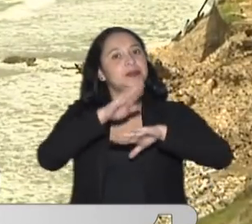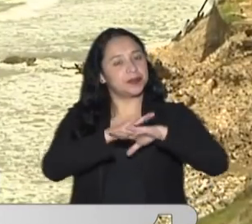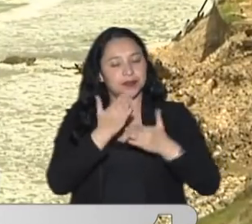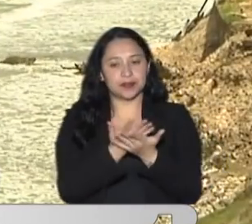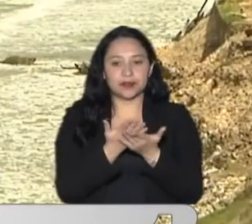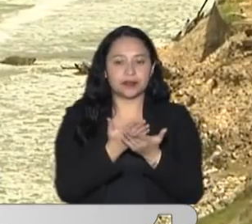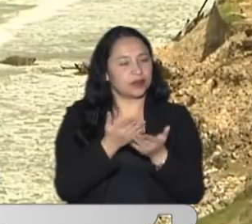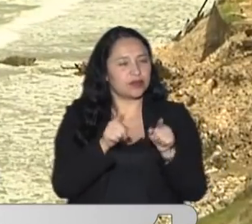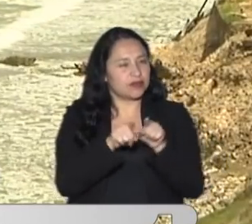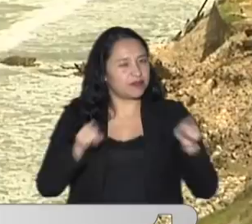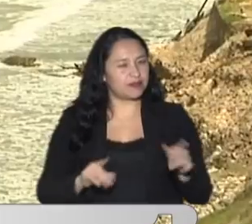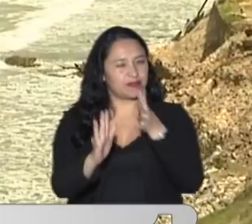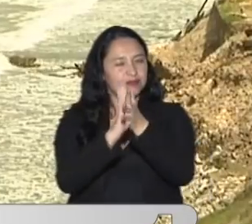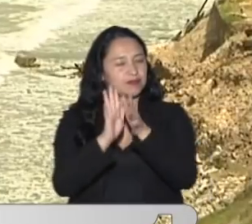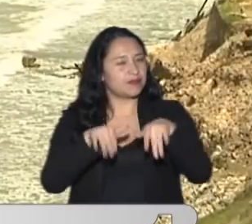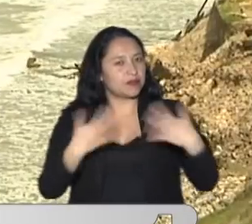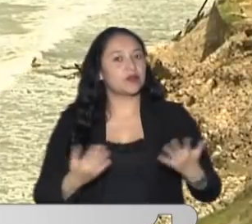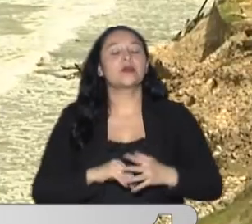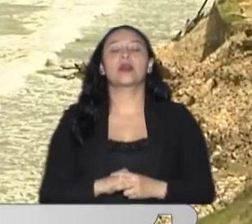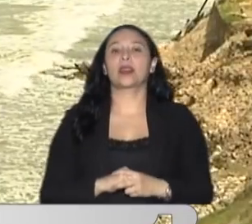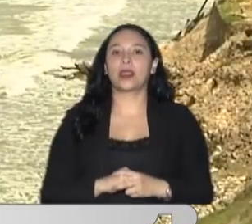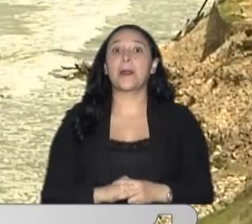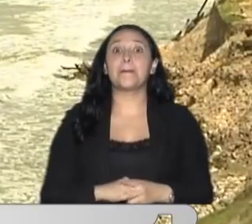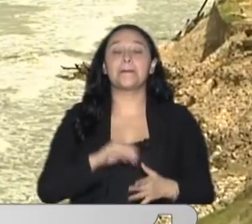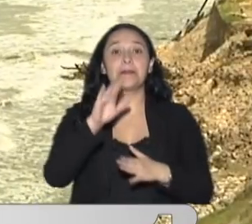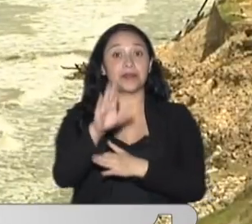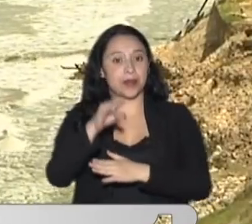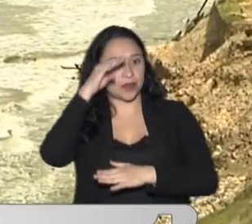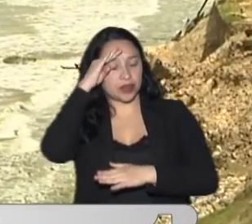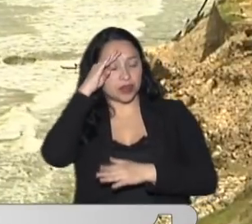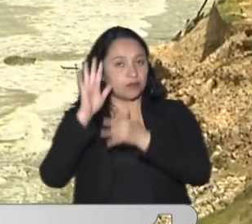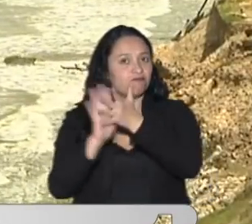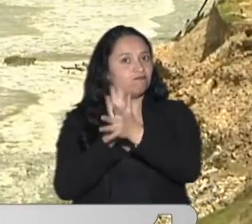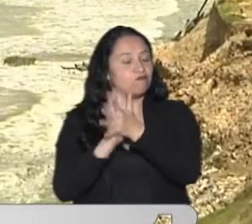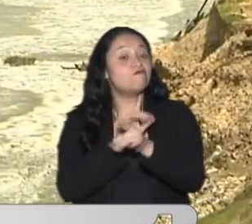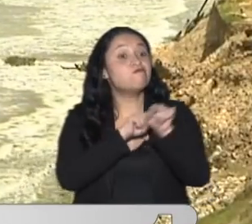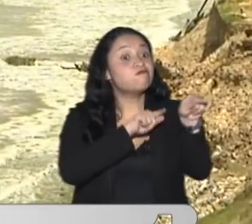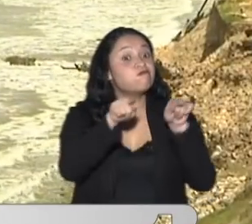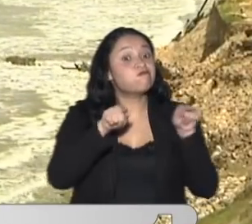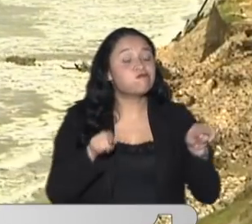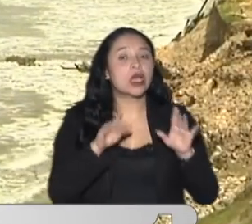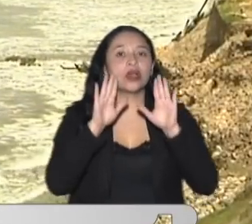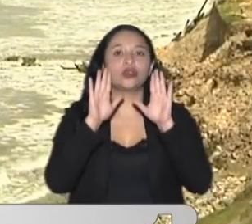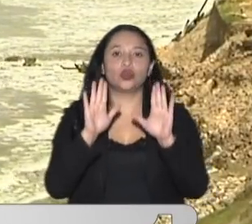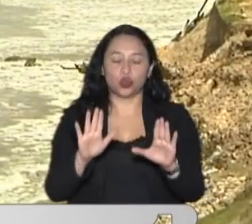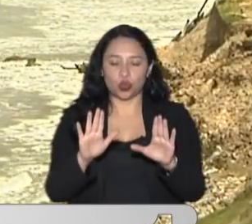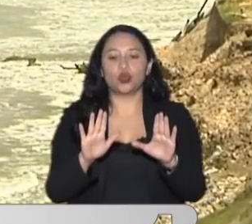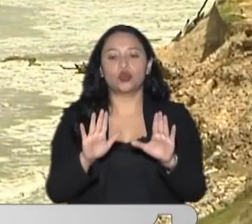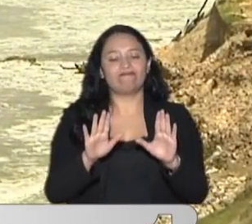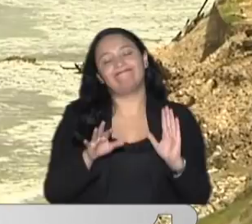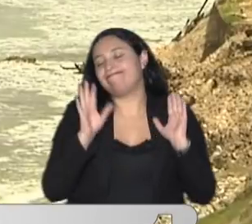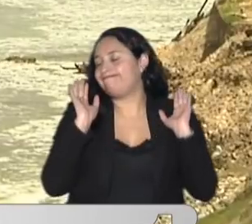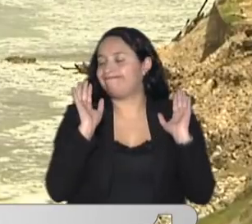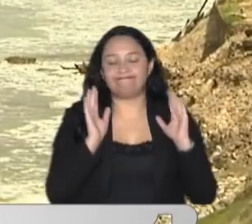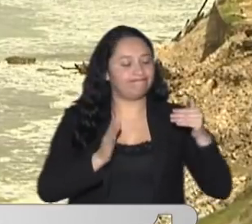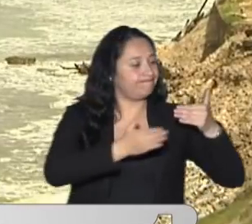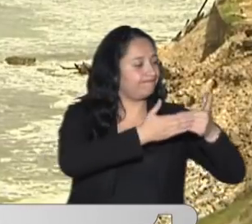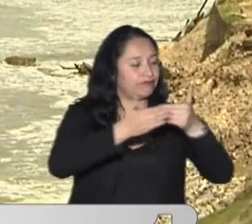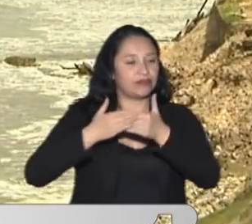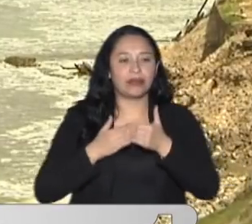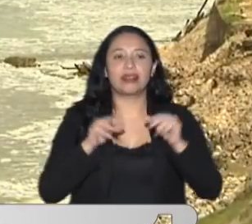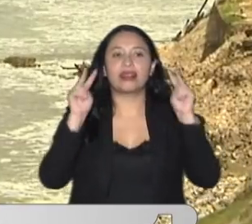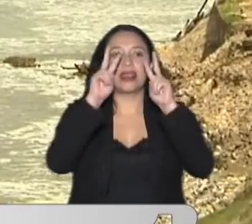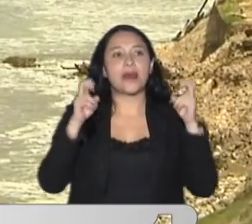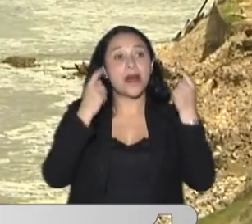Muchas gracias, Luisa. Muy buenas tardes. Las autoridades dicen que todas estas acciones se han adoptado de acuerdo con los controles que se han